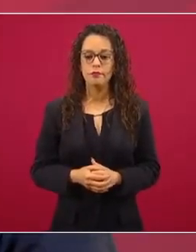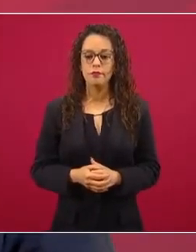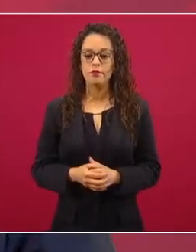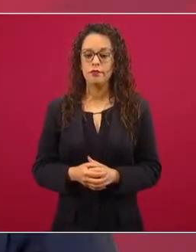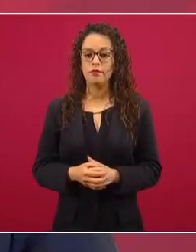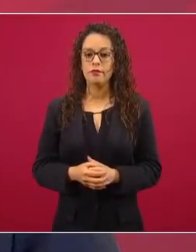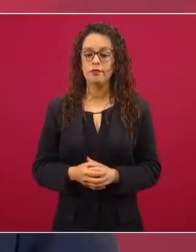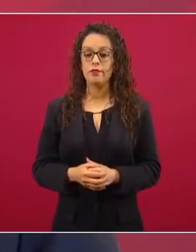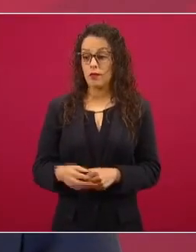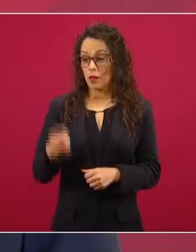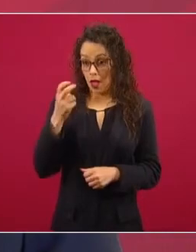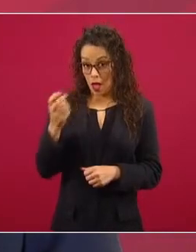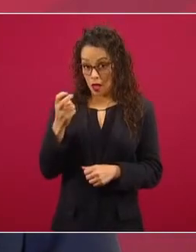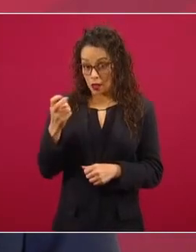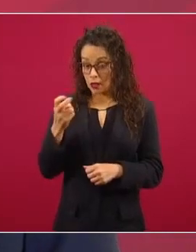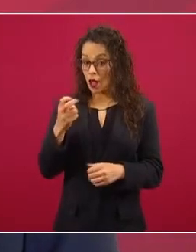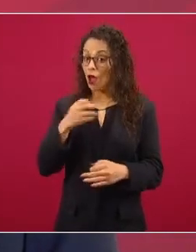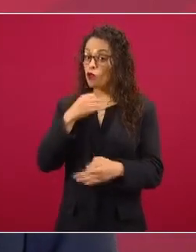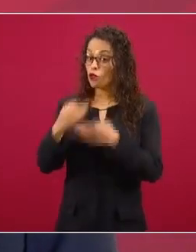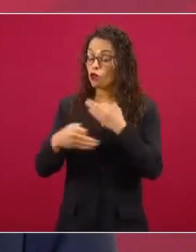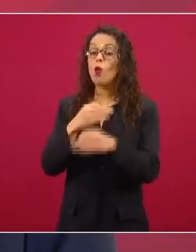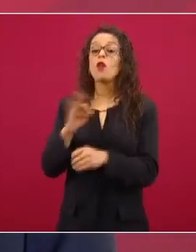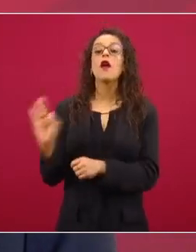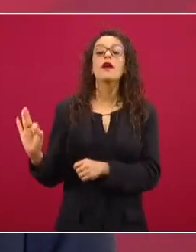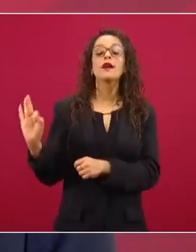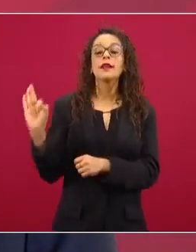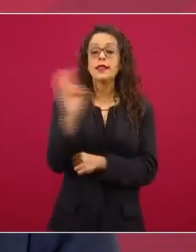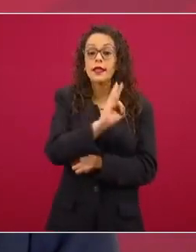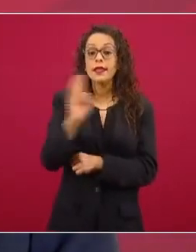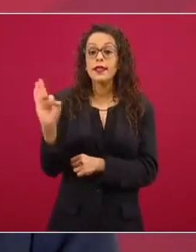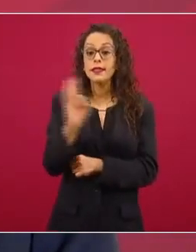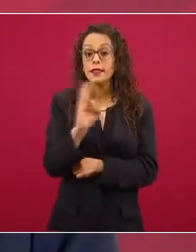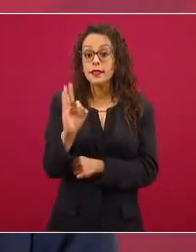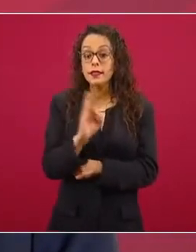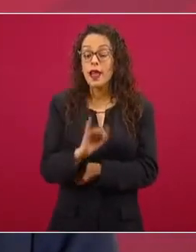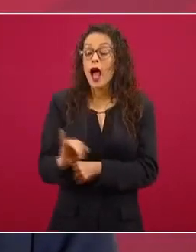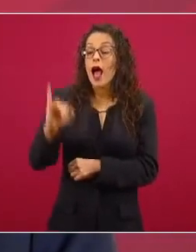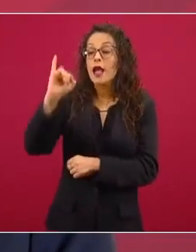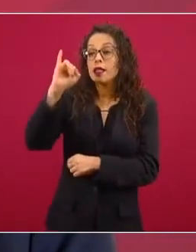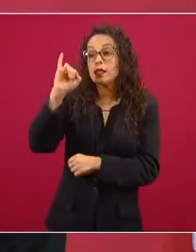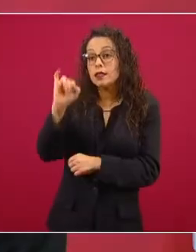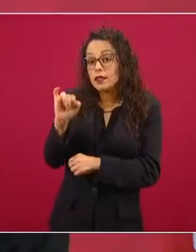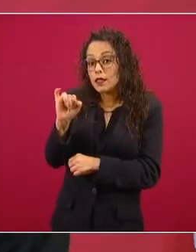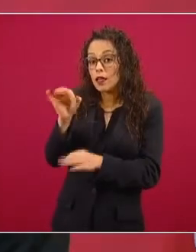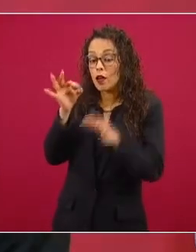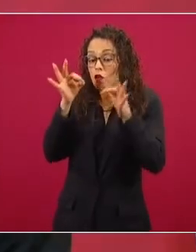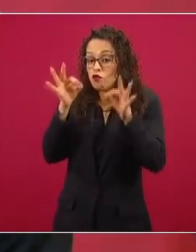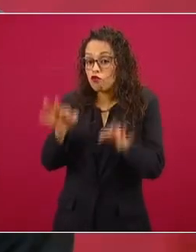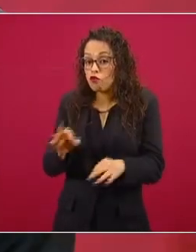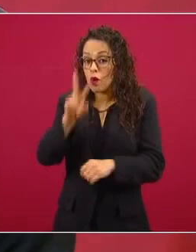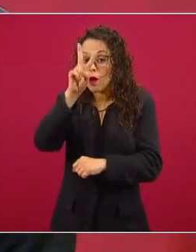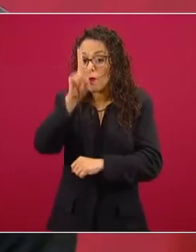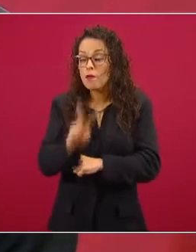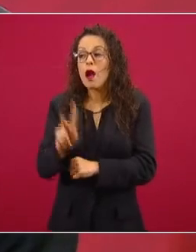Todo esto en el caso de que las pruebas sean contundentes,